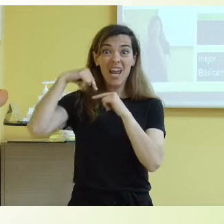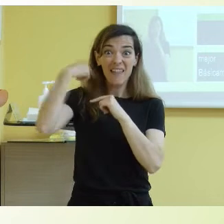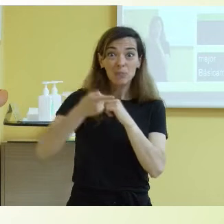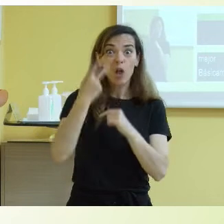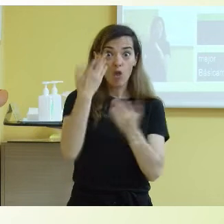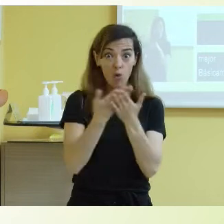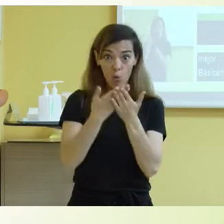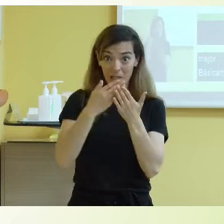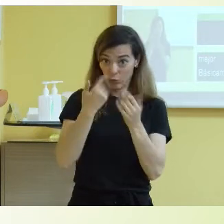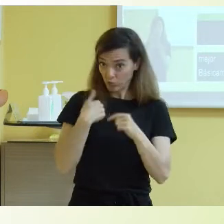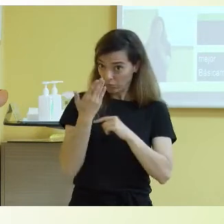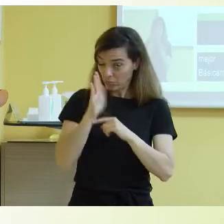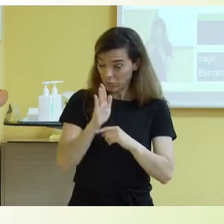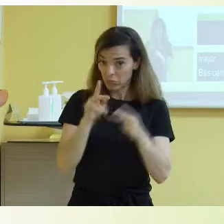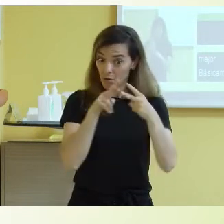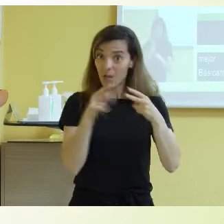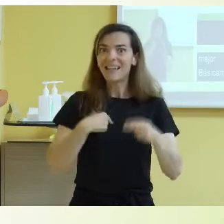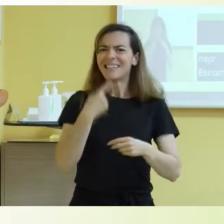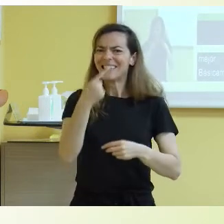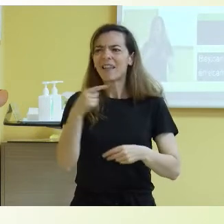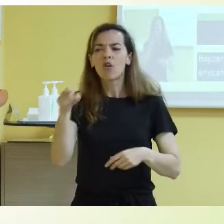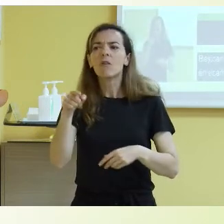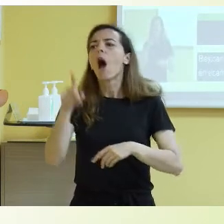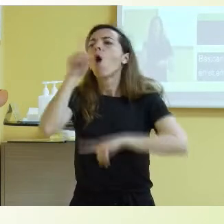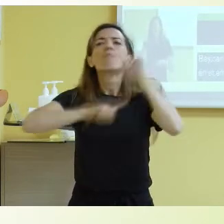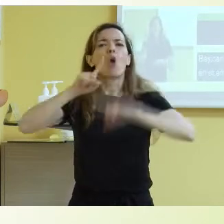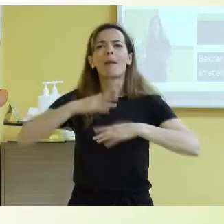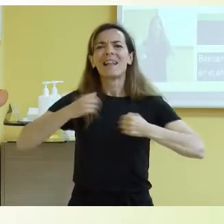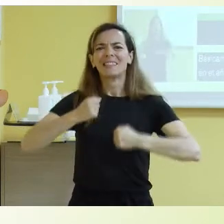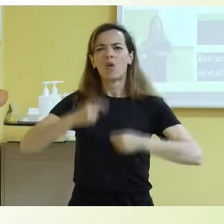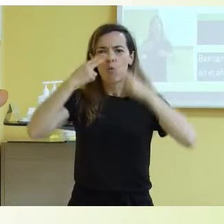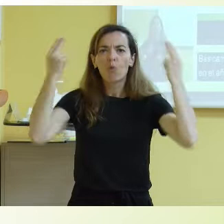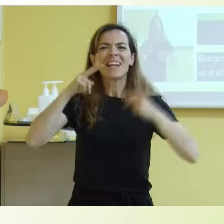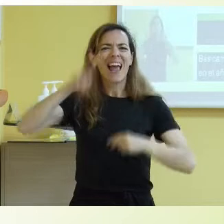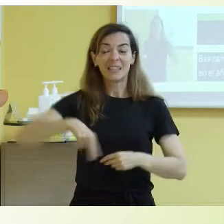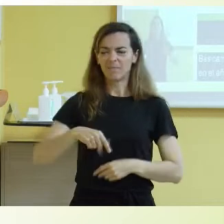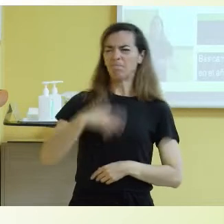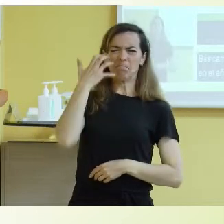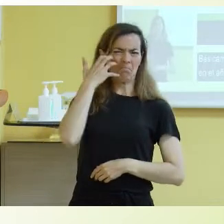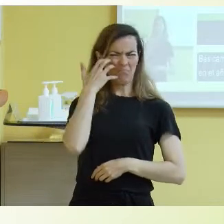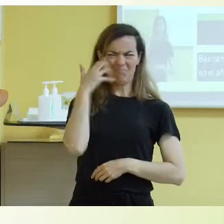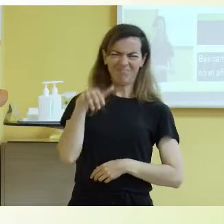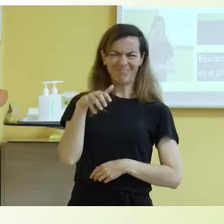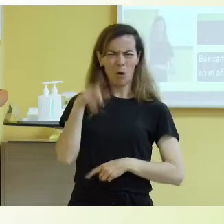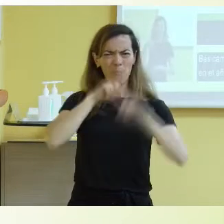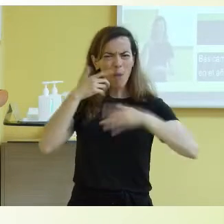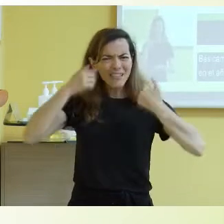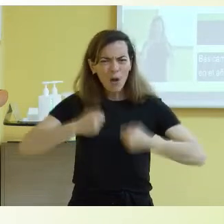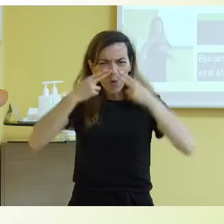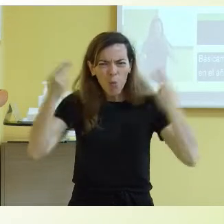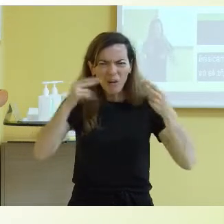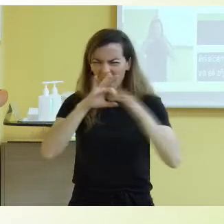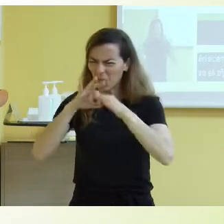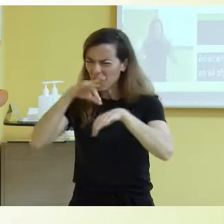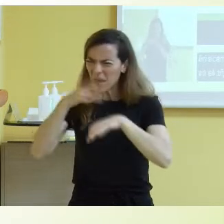documentos que os voy a presentar, ya se dijo que esto era un problema de salud pública. Y siempre suena muy raro esto de un problema de salud pública en el marco de una enfermedad rara,